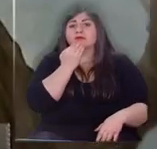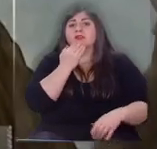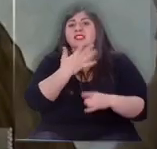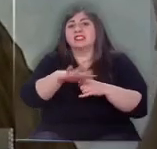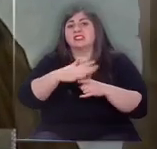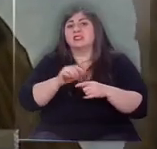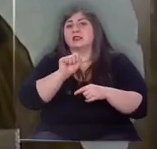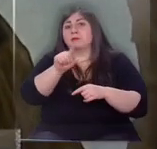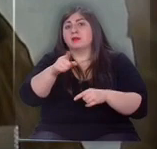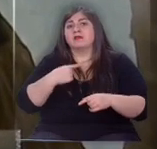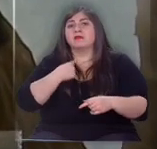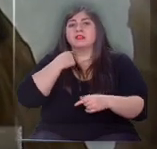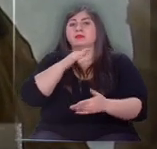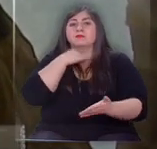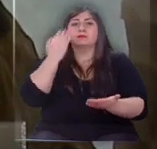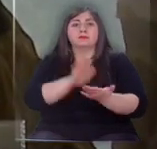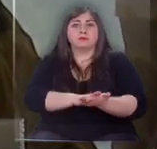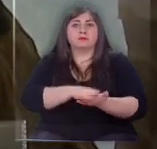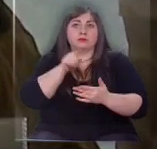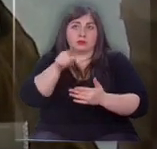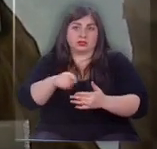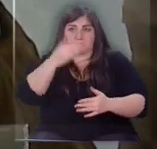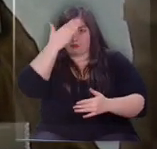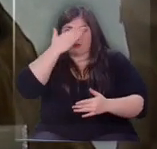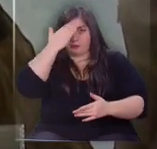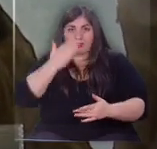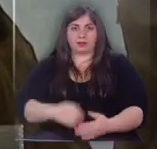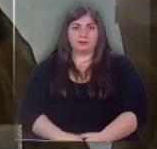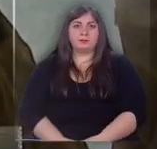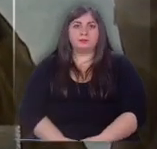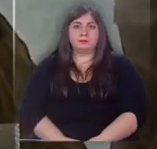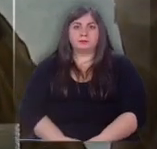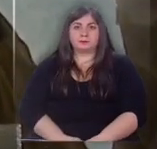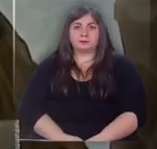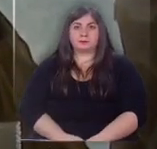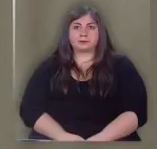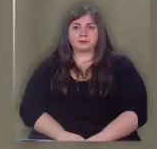15.000 víctimas fatales producto de esta enfermedad.